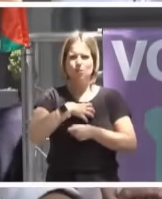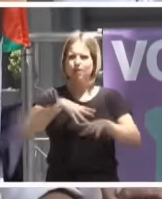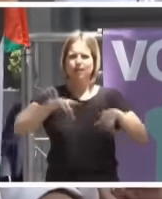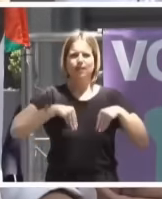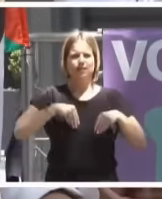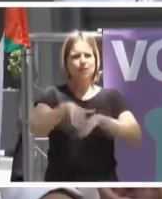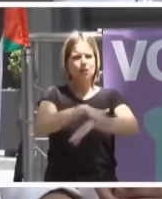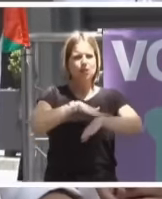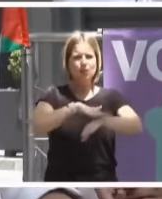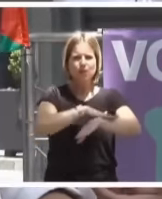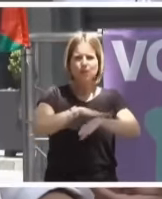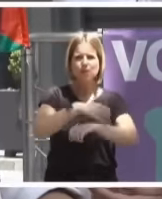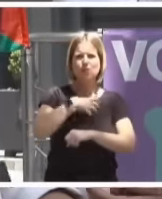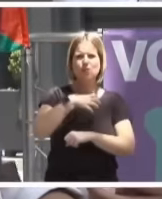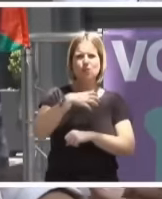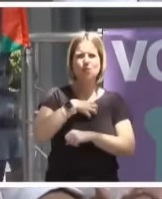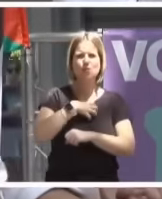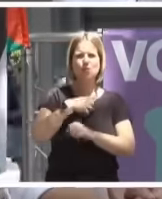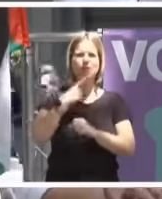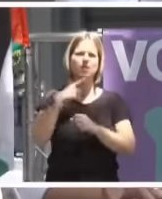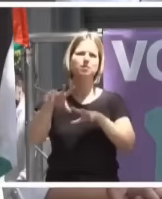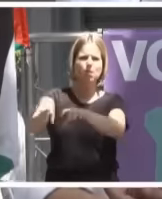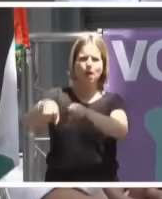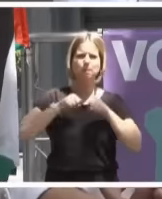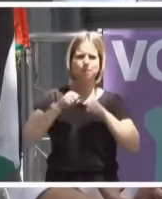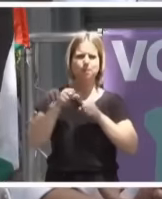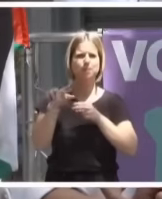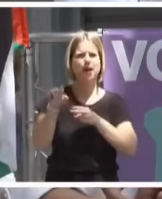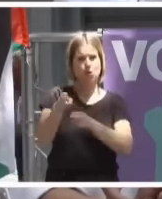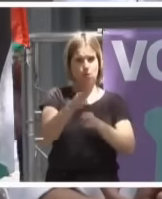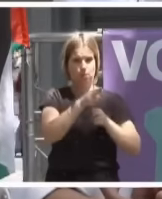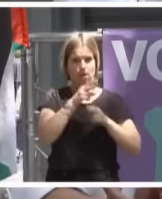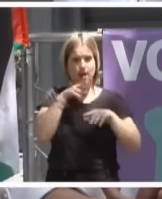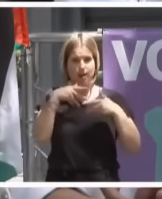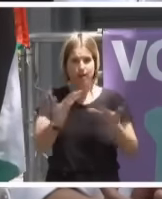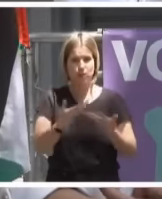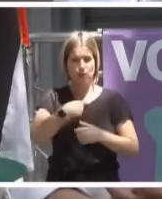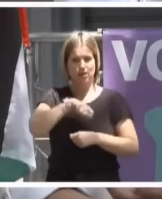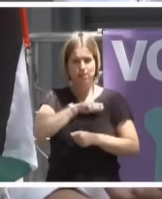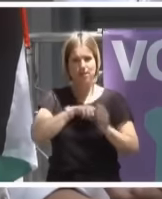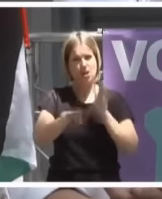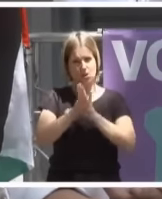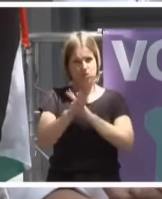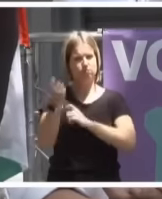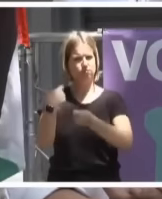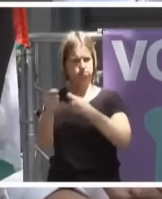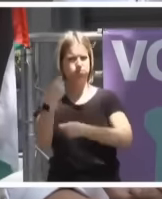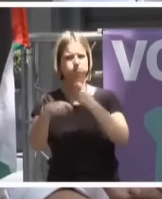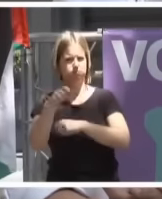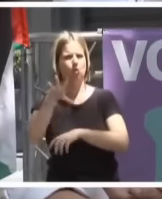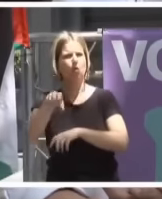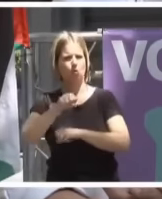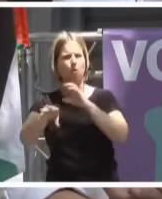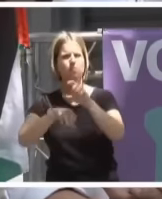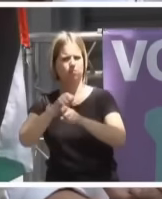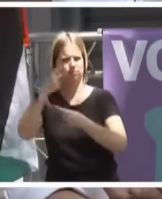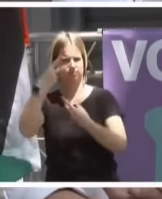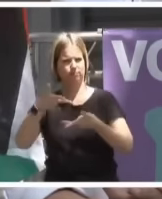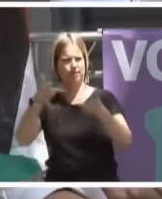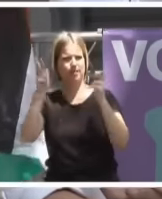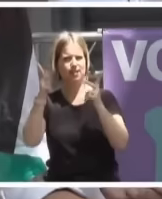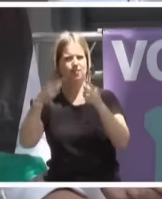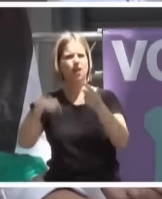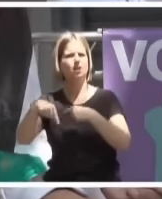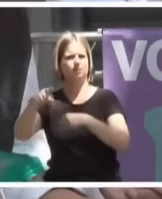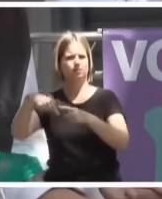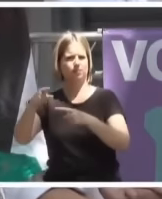gobierno haya sido incapaz de acordar un embargo de armas, que España en este momento le sigue vendiendo, comprando y permitiendo el tránsito de armas a